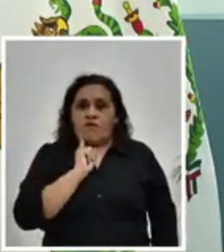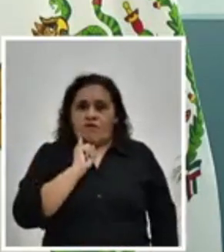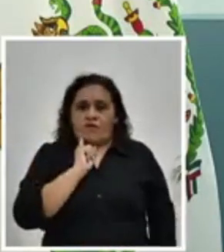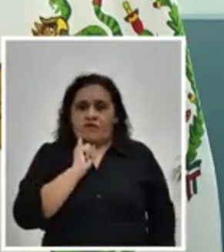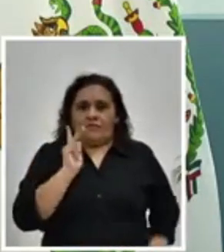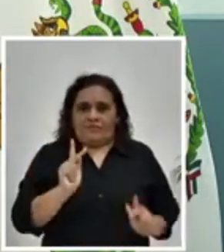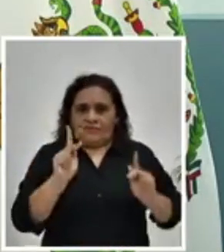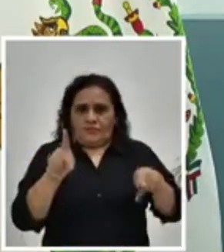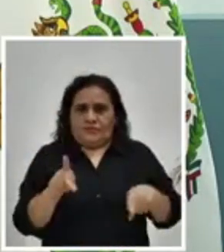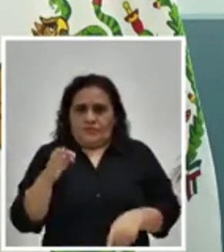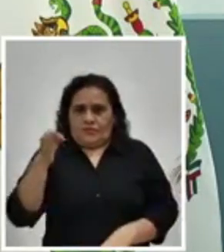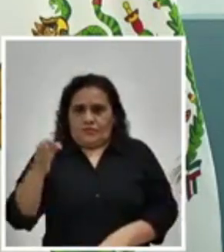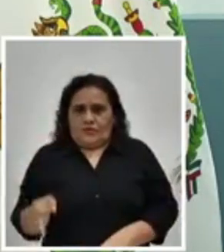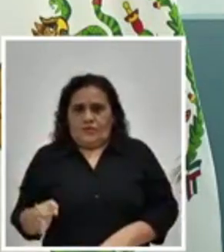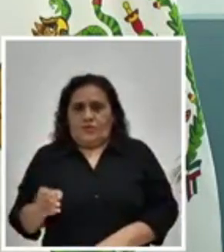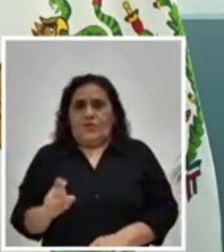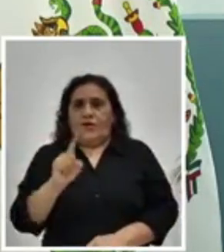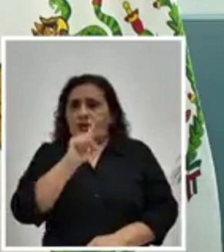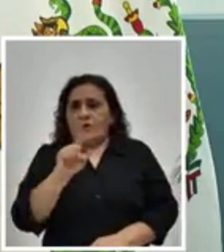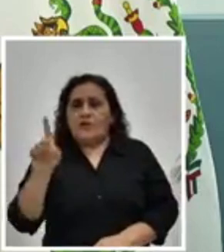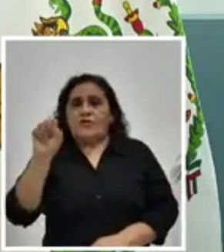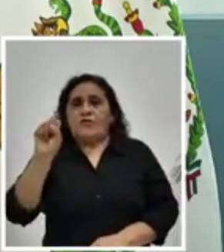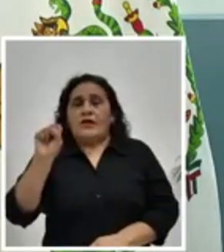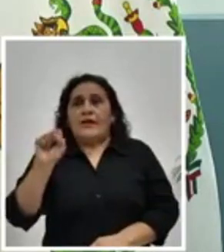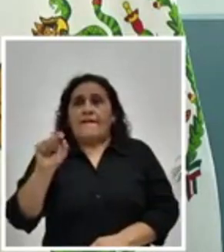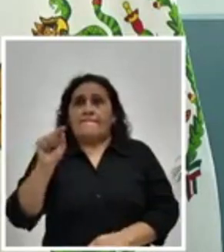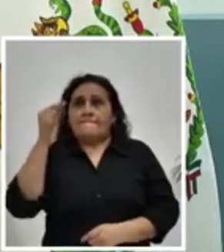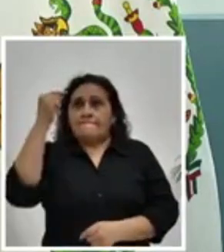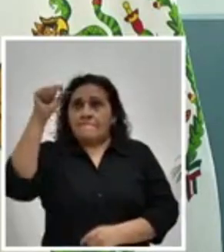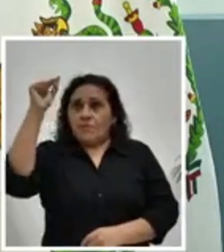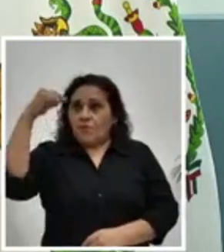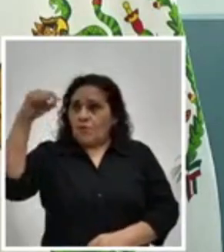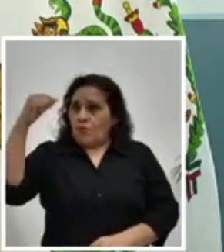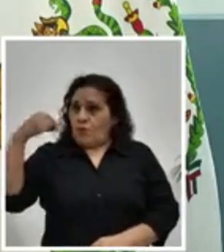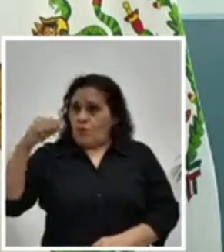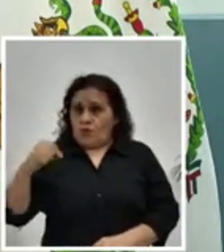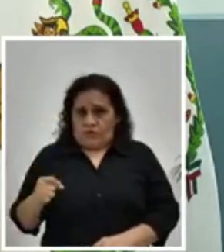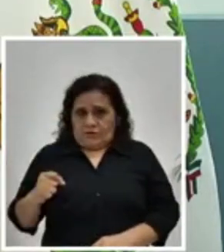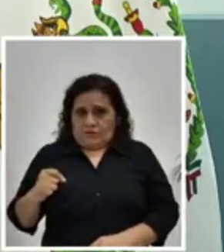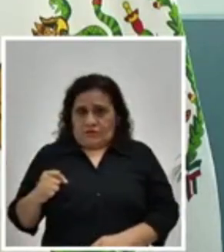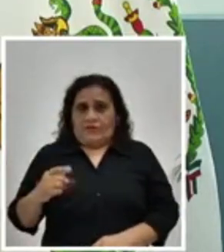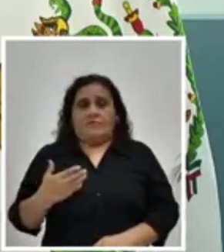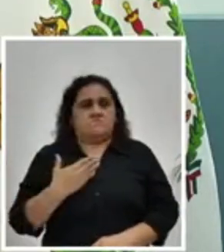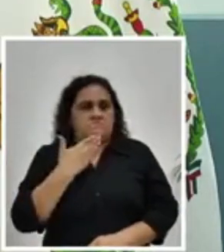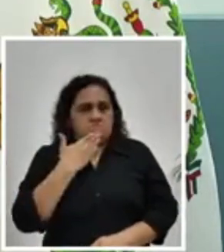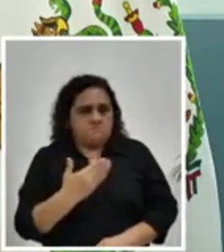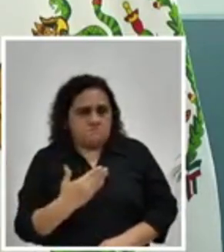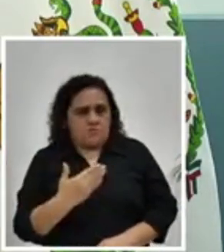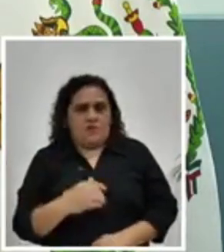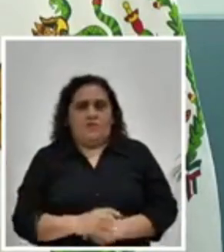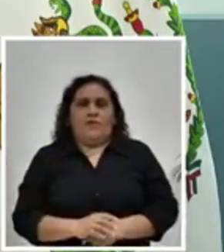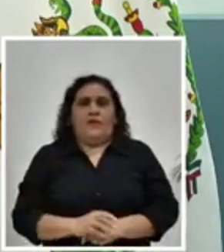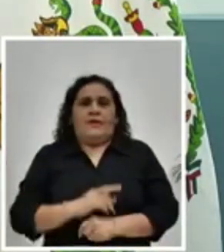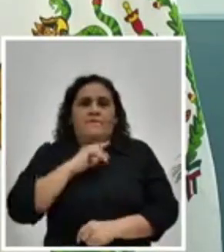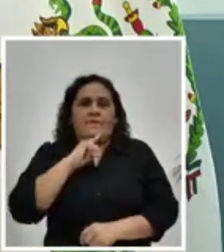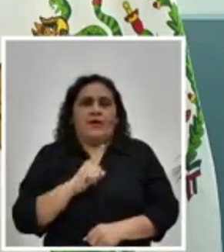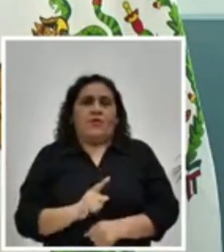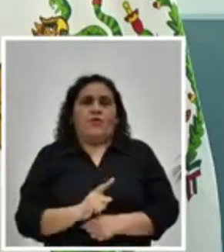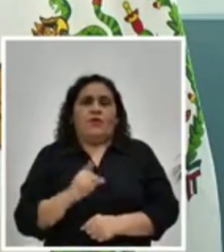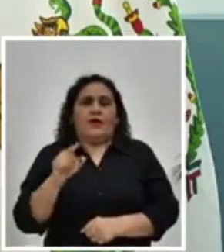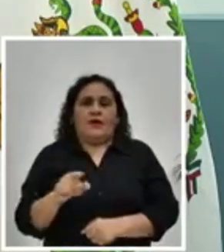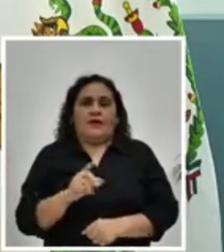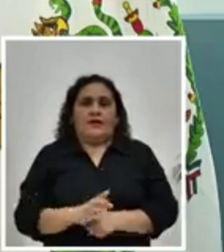se aprobaron 160 puntos de acuerdo, todos en pro de mejorar las condiciones de vida de